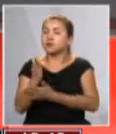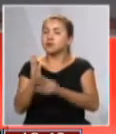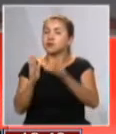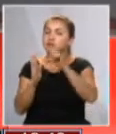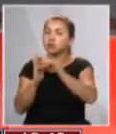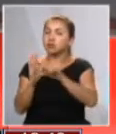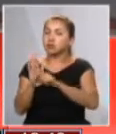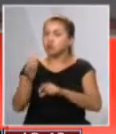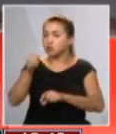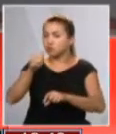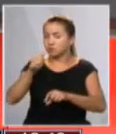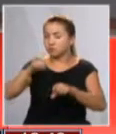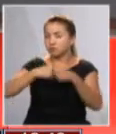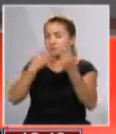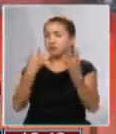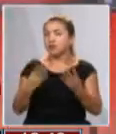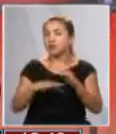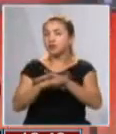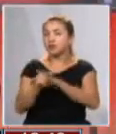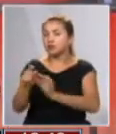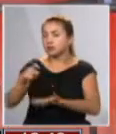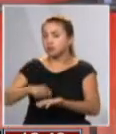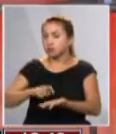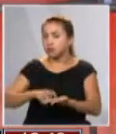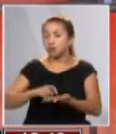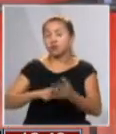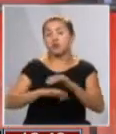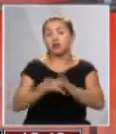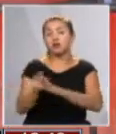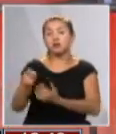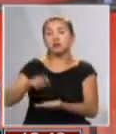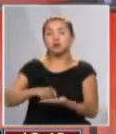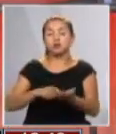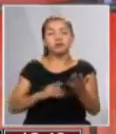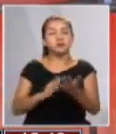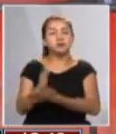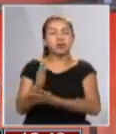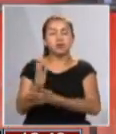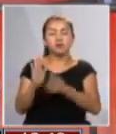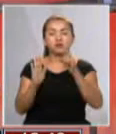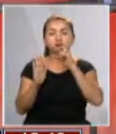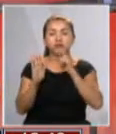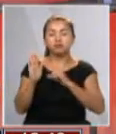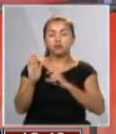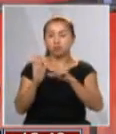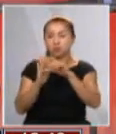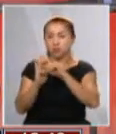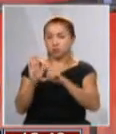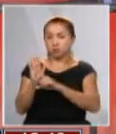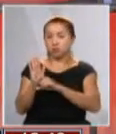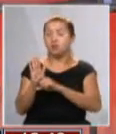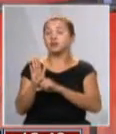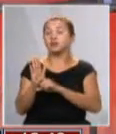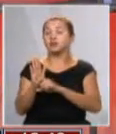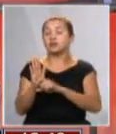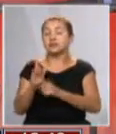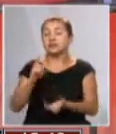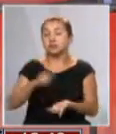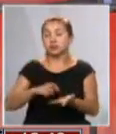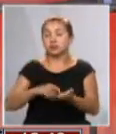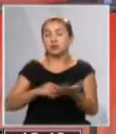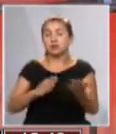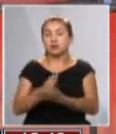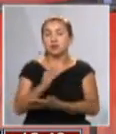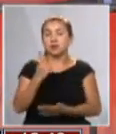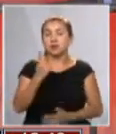Penal en los delitos tributarios? Los delitos tributarios están contemplados en el Código Tributario. El Código Tributario es del